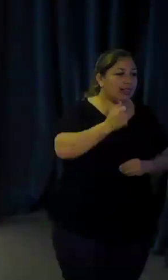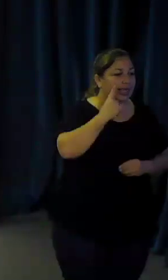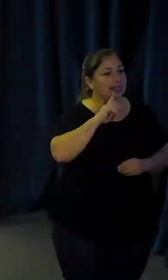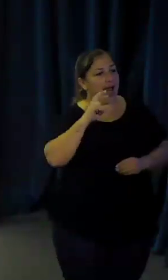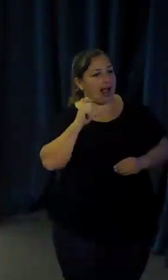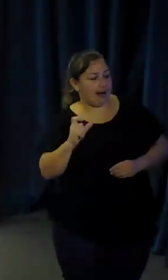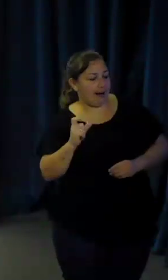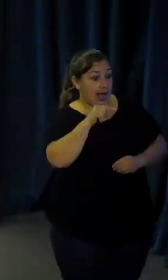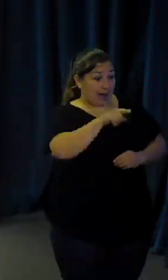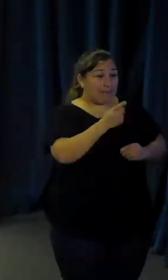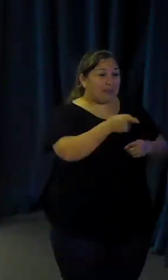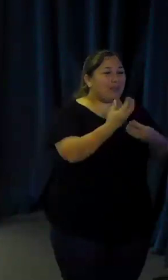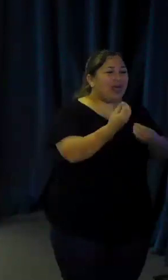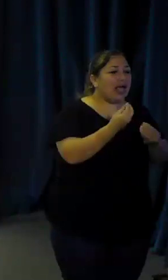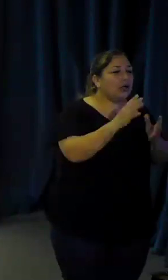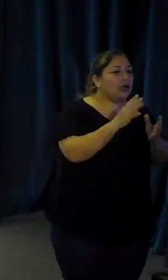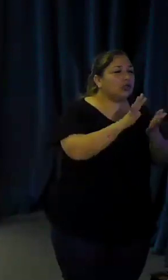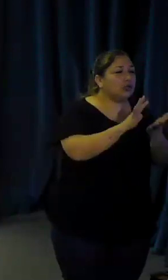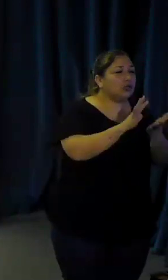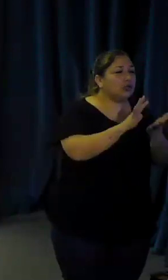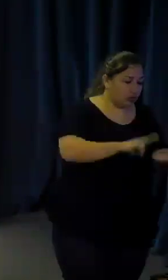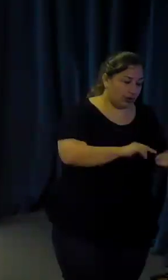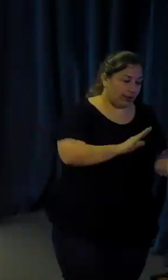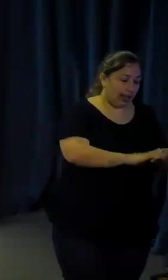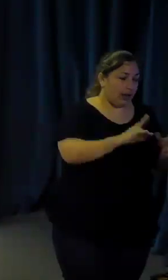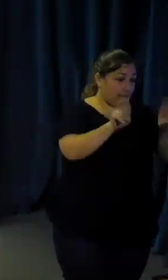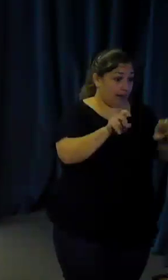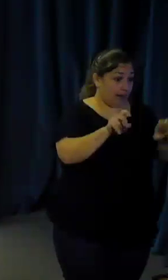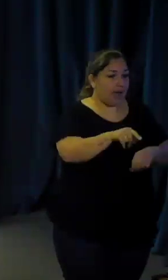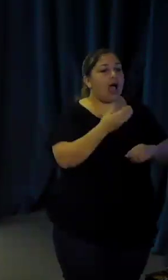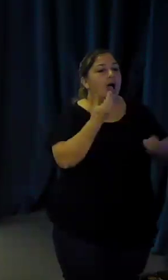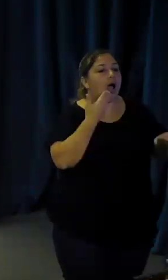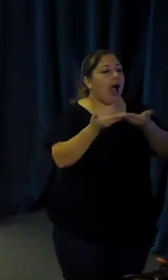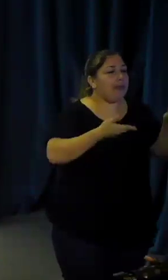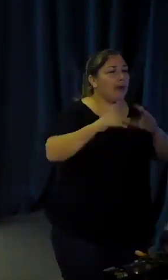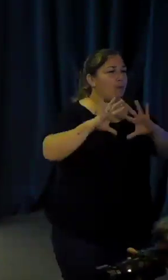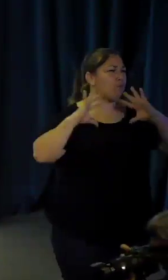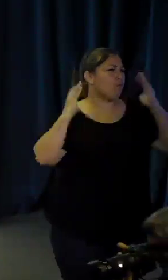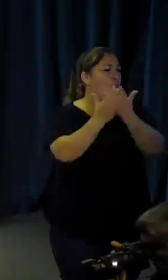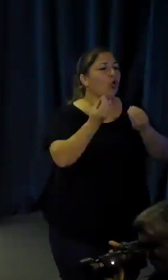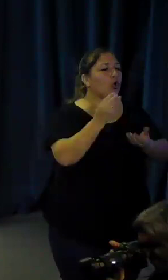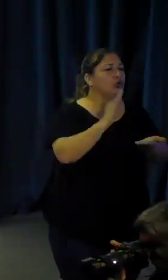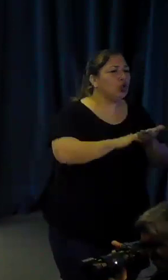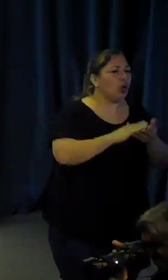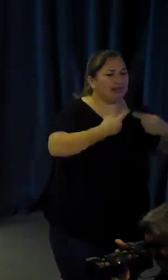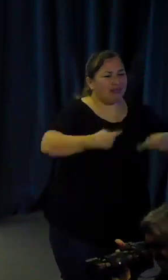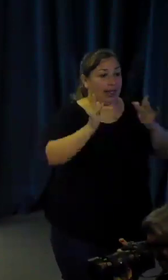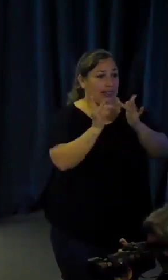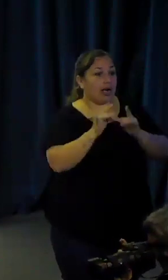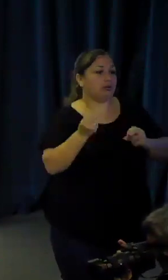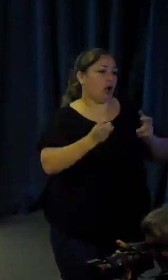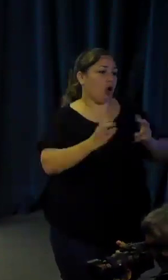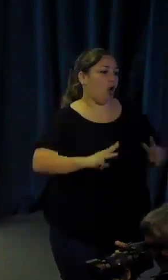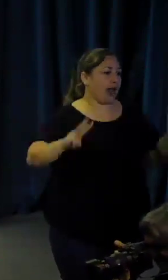de parlamentarios de todo el mundo, donde se debaten temas de gobernanza de Internet dentro del sistema de Naciones